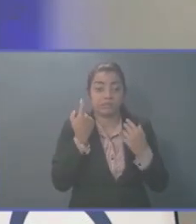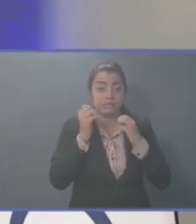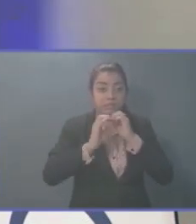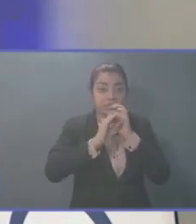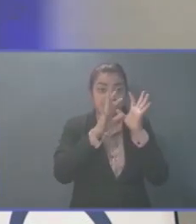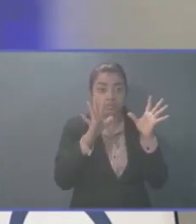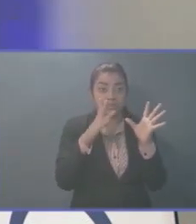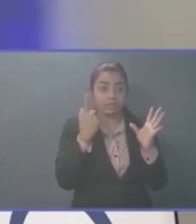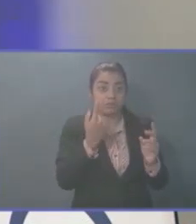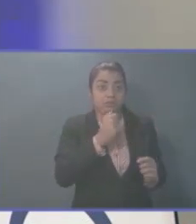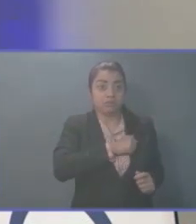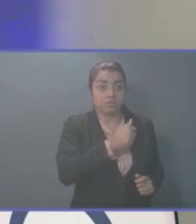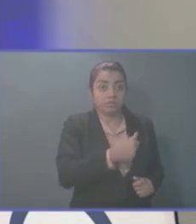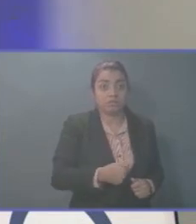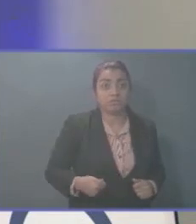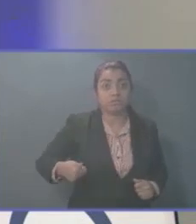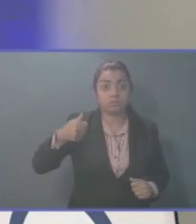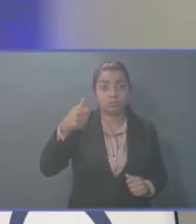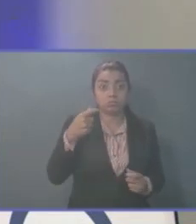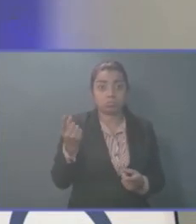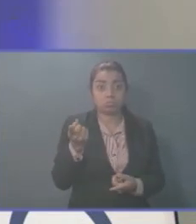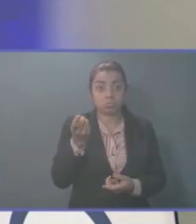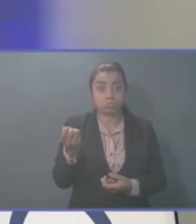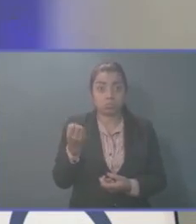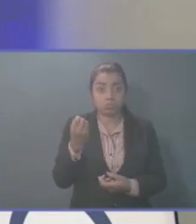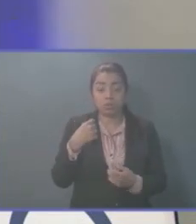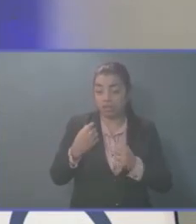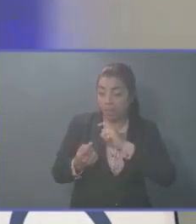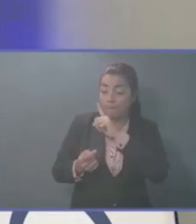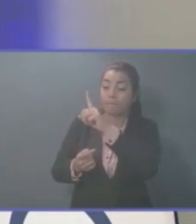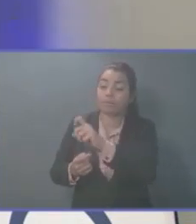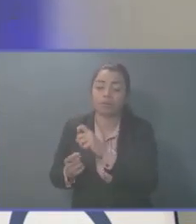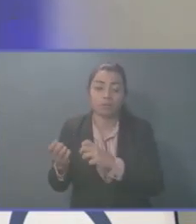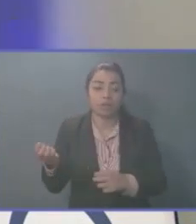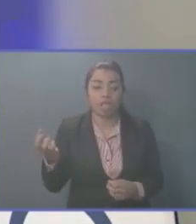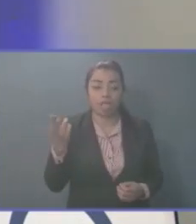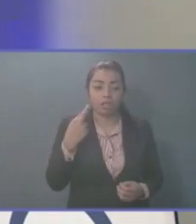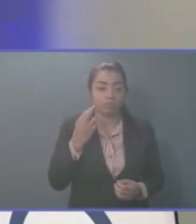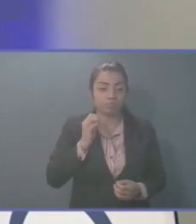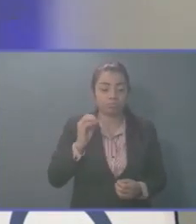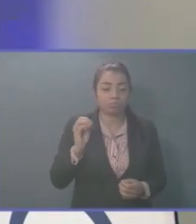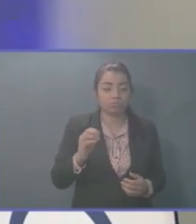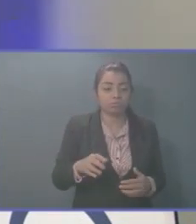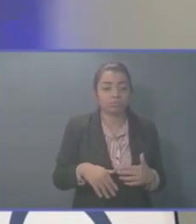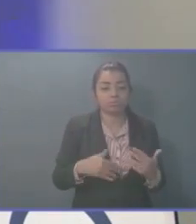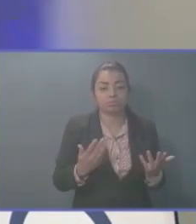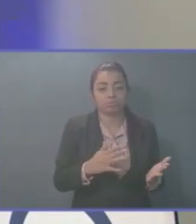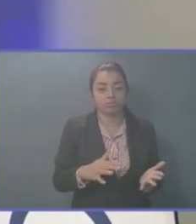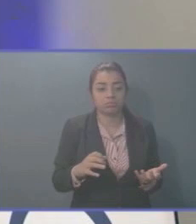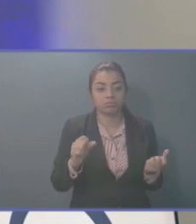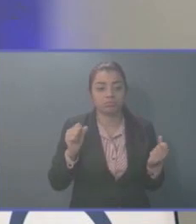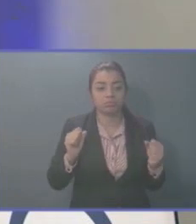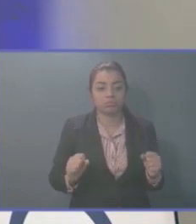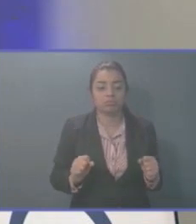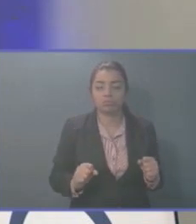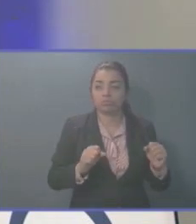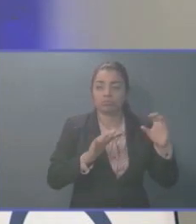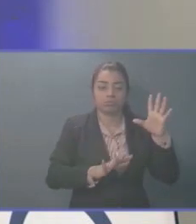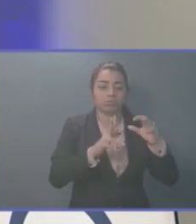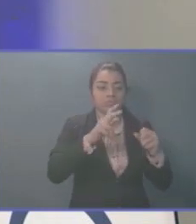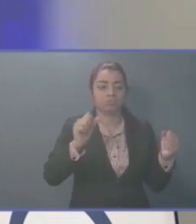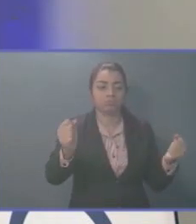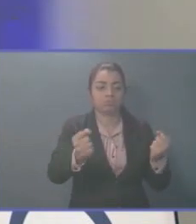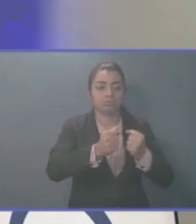Los funcionarios no han dado respuesta a esas interrogantes. Además de eso, se suman los 13 millones de un buque.